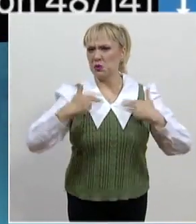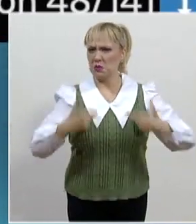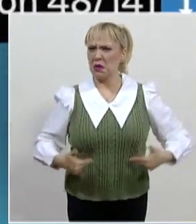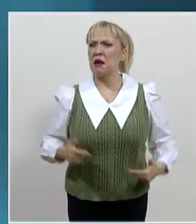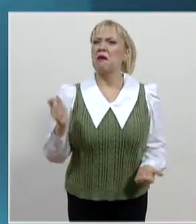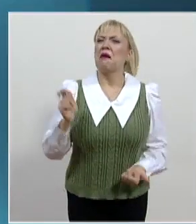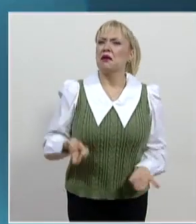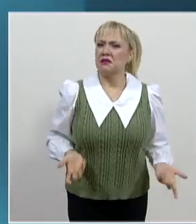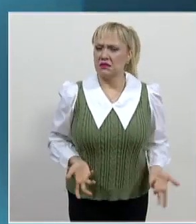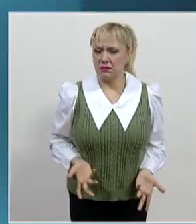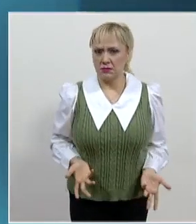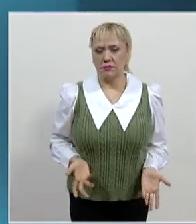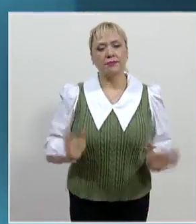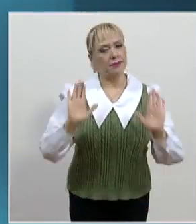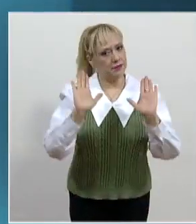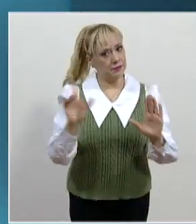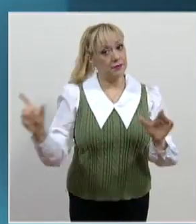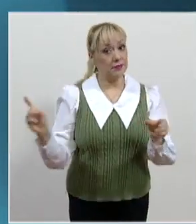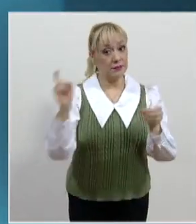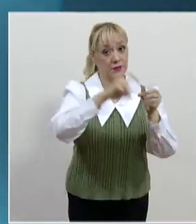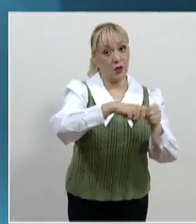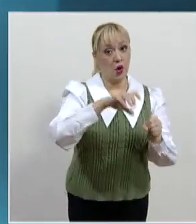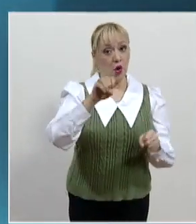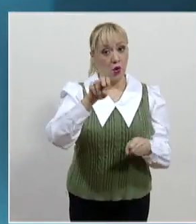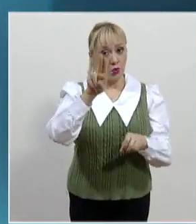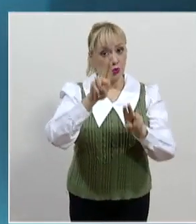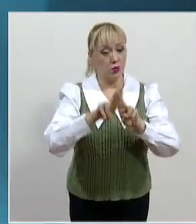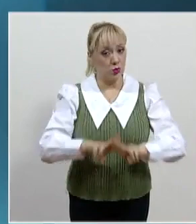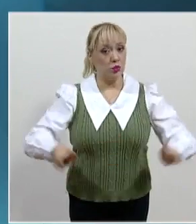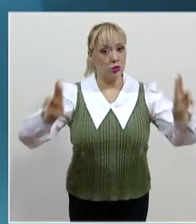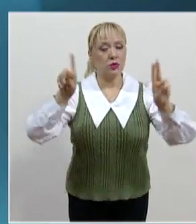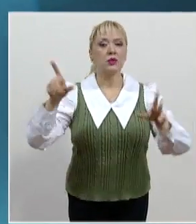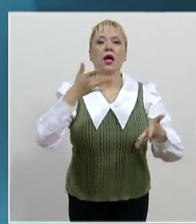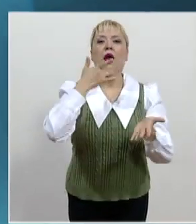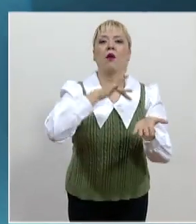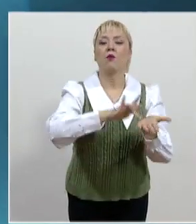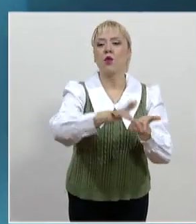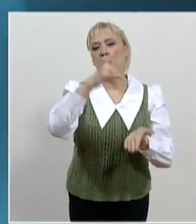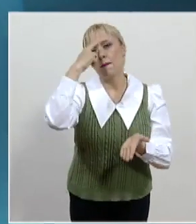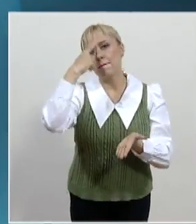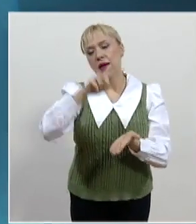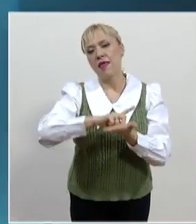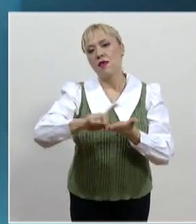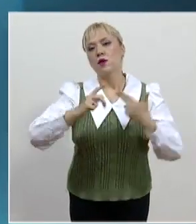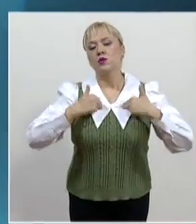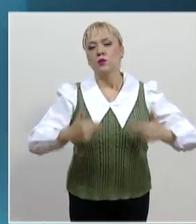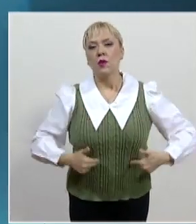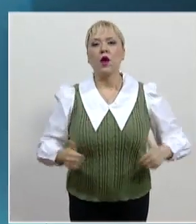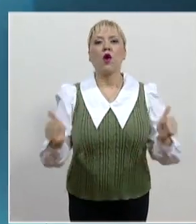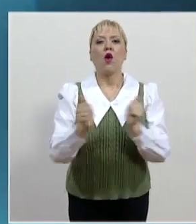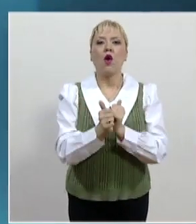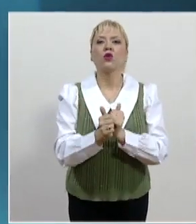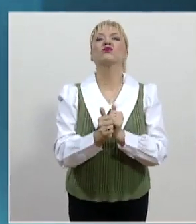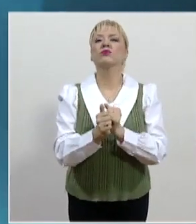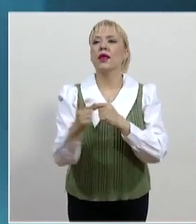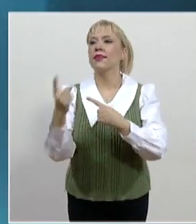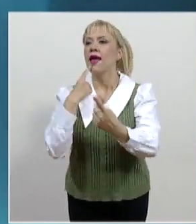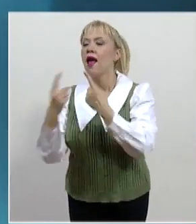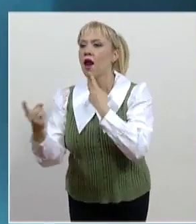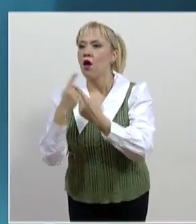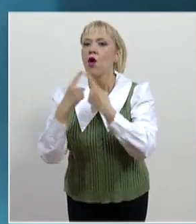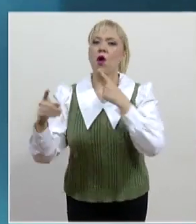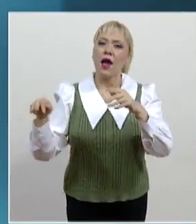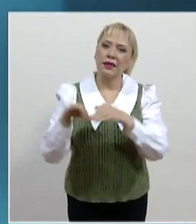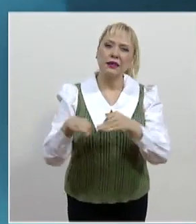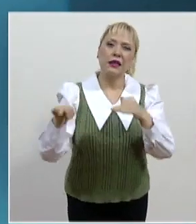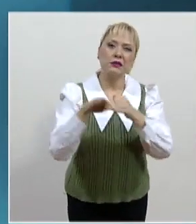Humanos. Como parte de la ONU, apoya el trabajo del Consejo de Derechos Humanos en un diálogo constante con organizaciones